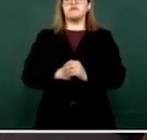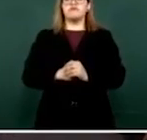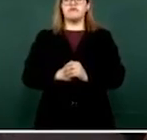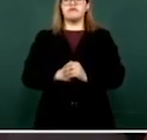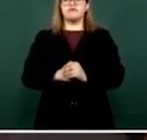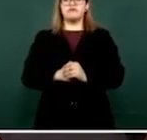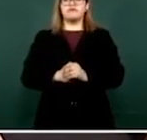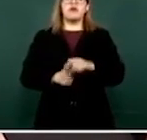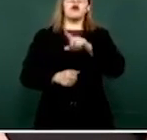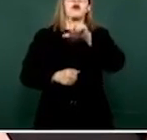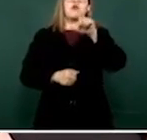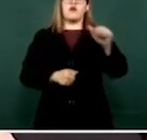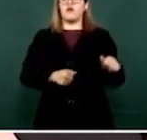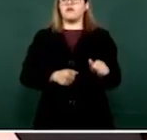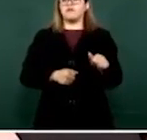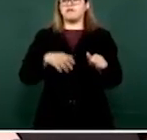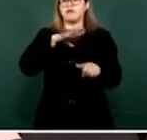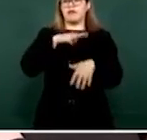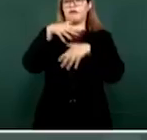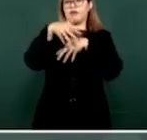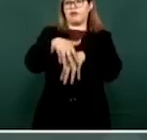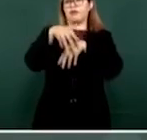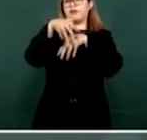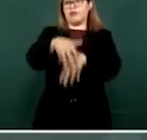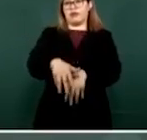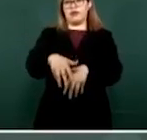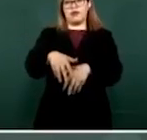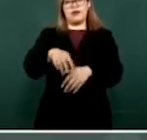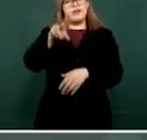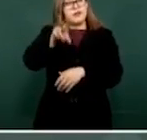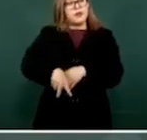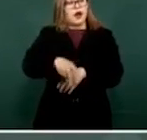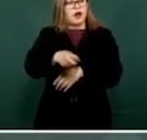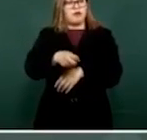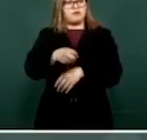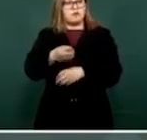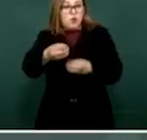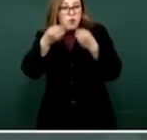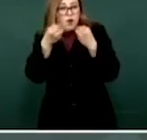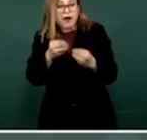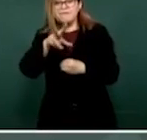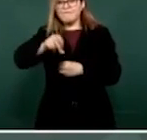Y hubo protestas, por cierto, no muchas,